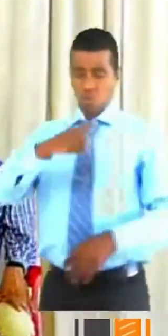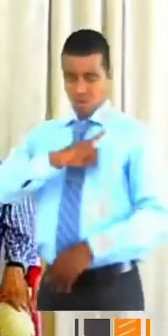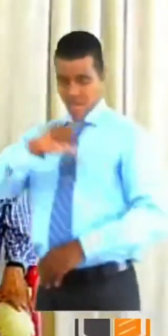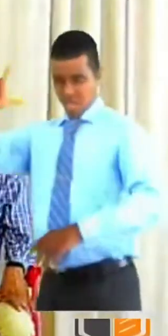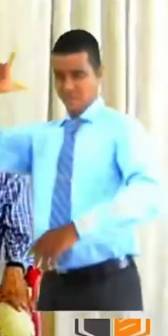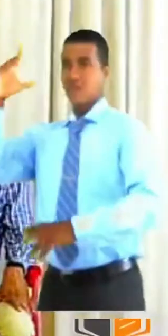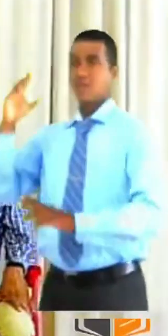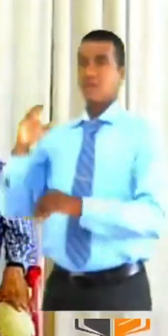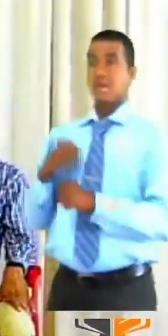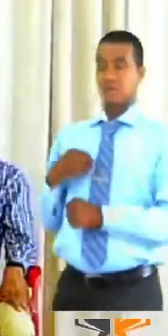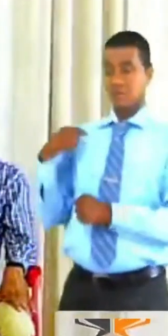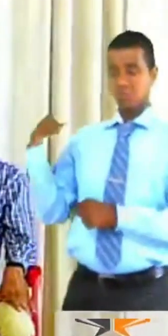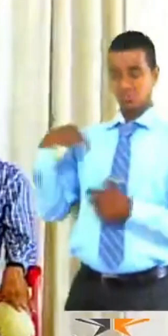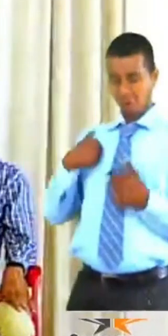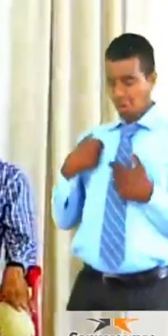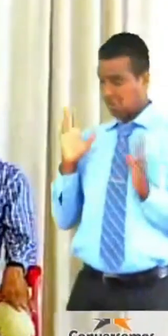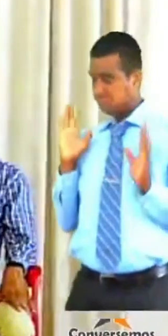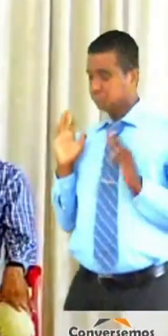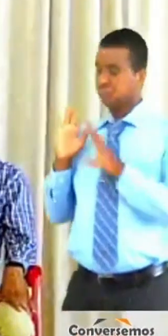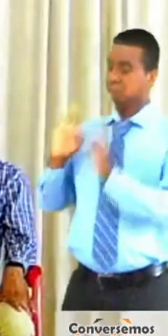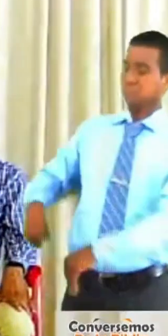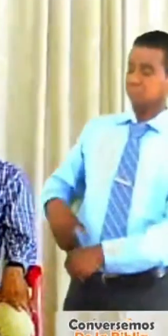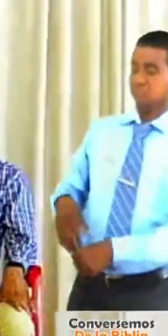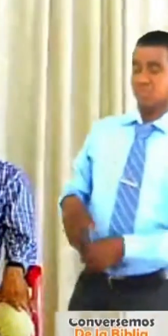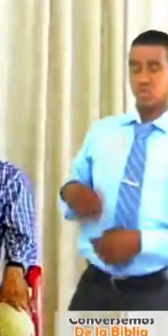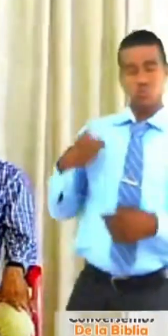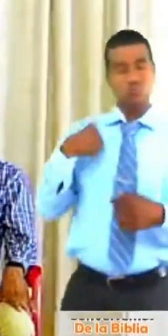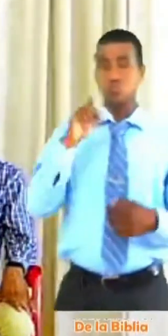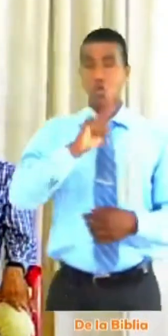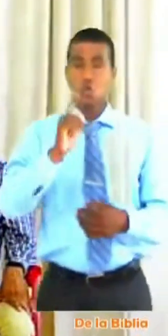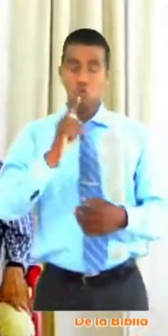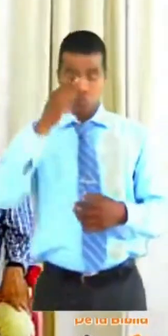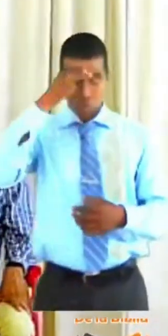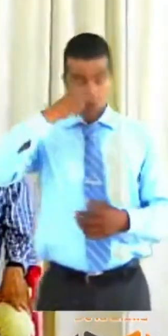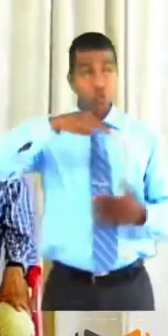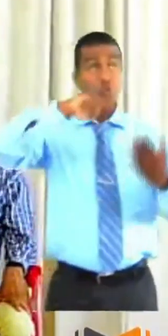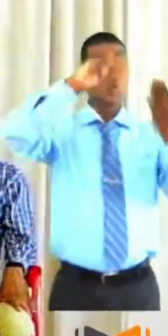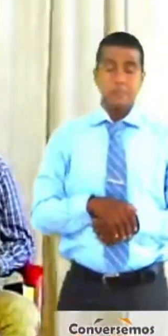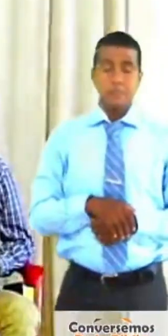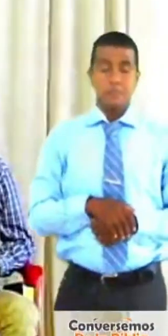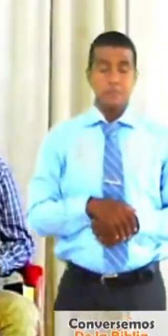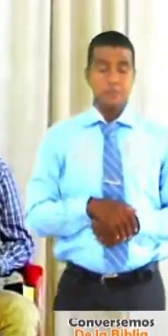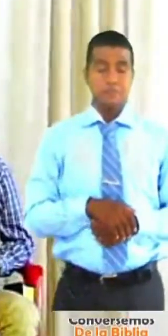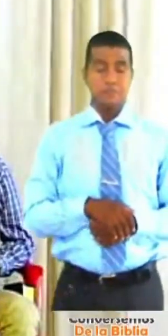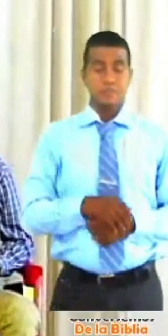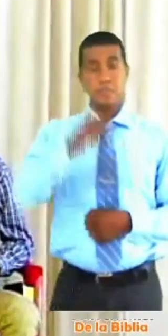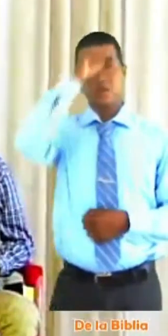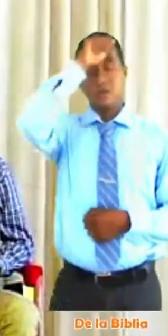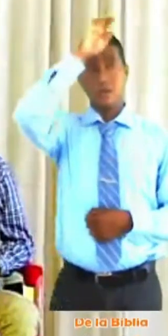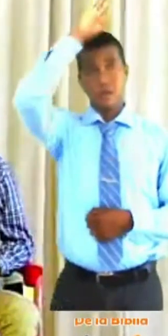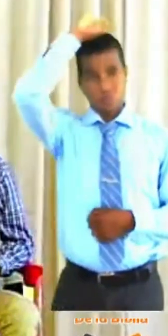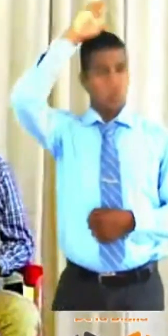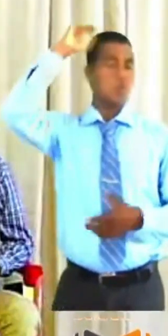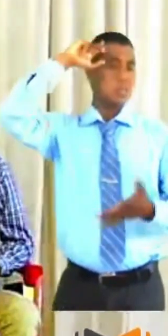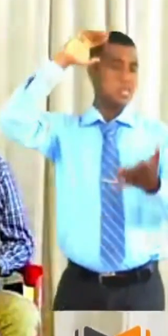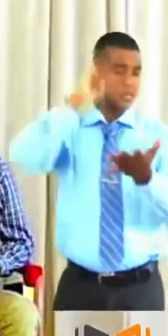empresa, el gerente. Si me toca pisotear a uno, lo pisoteo, pero yo voy para adelante. No, los hijos de Dios no, los hijos de Dios esperan. Saúl creyó que él tenía el poder,